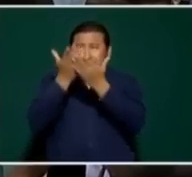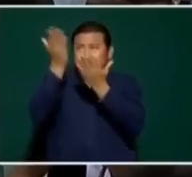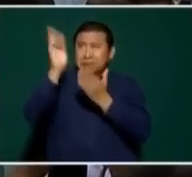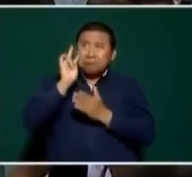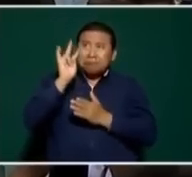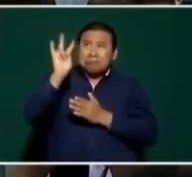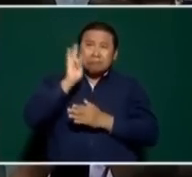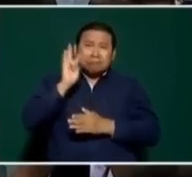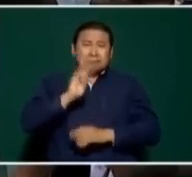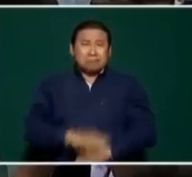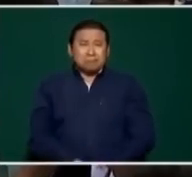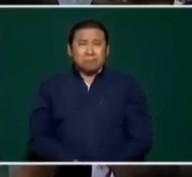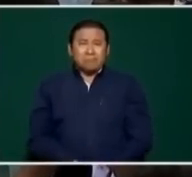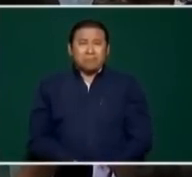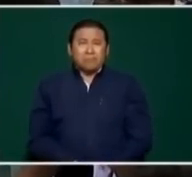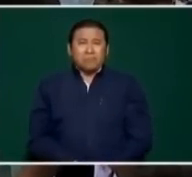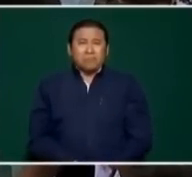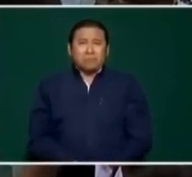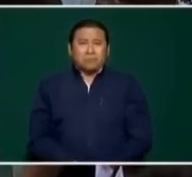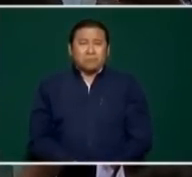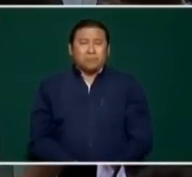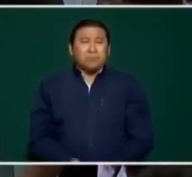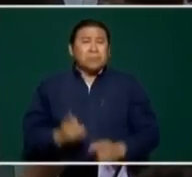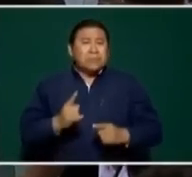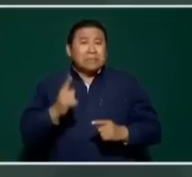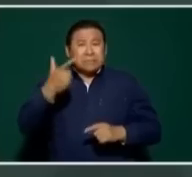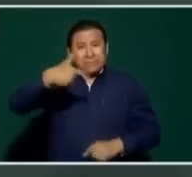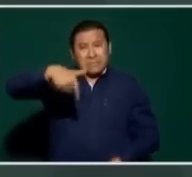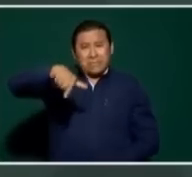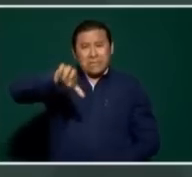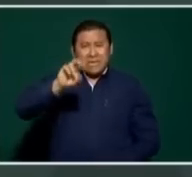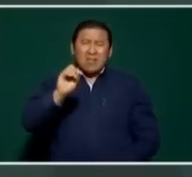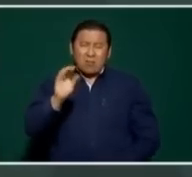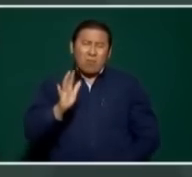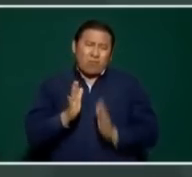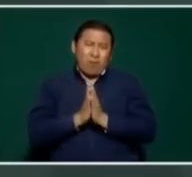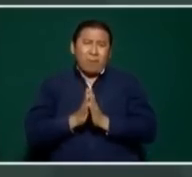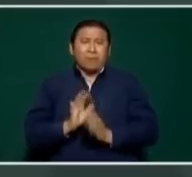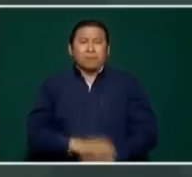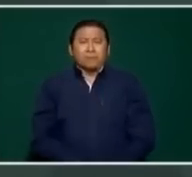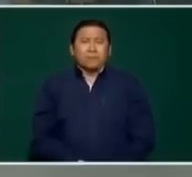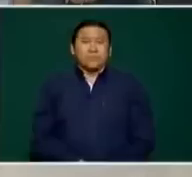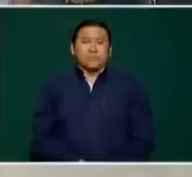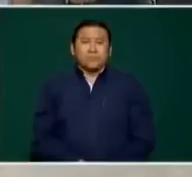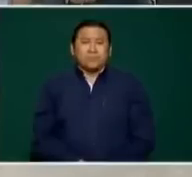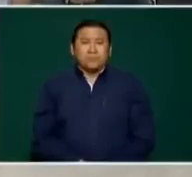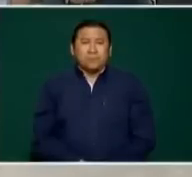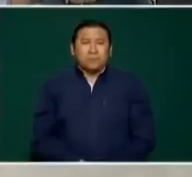El de Quintana Roo,